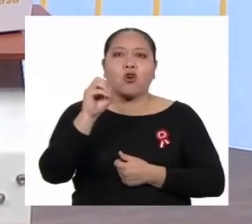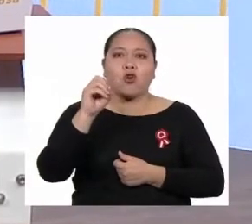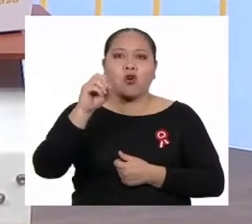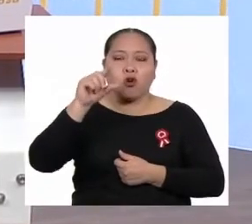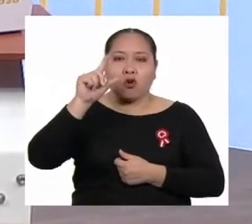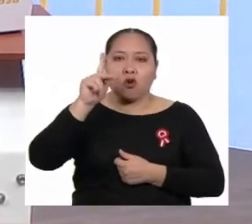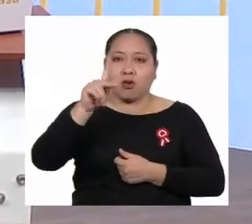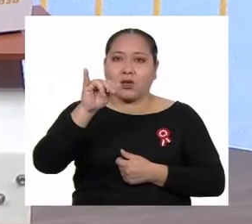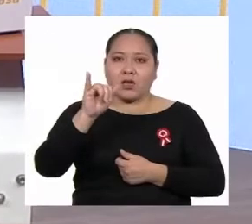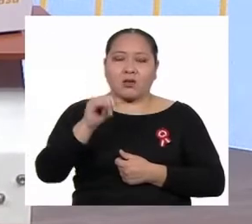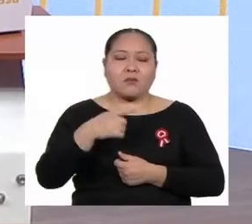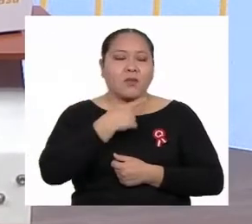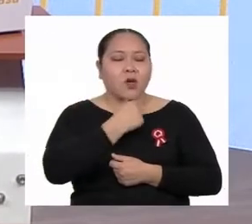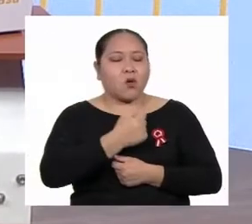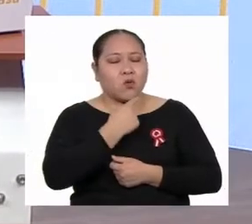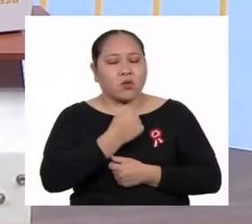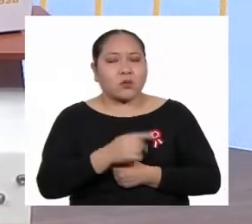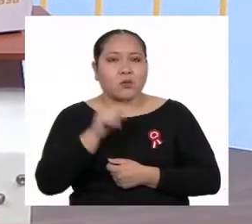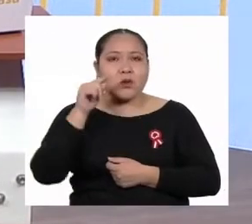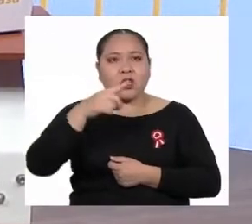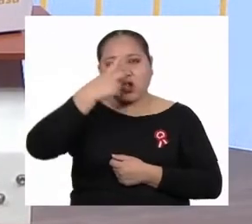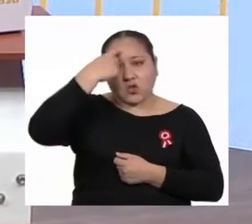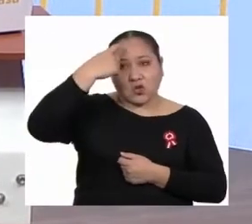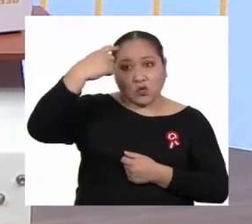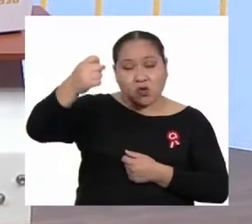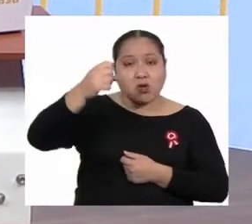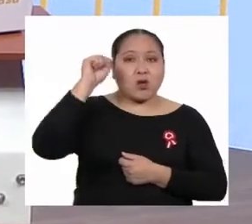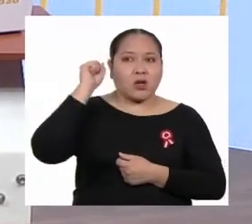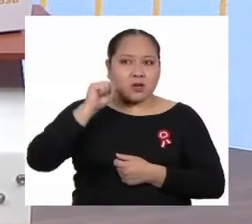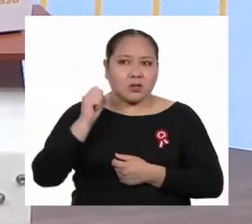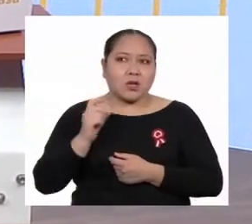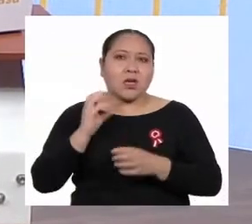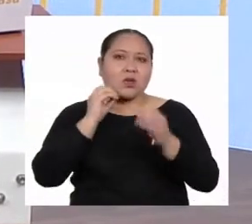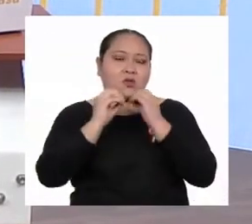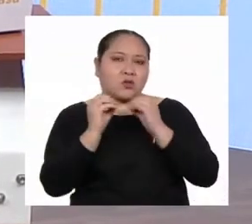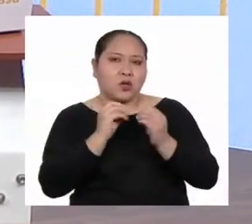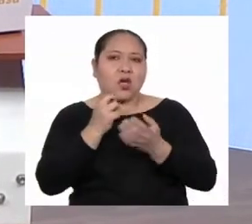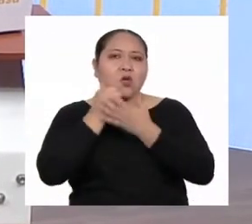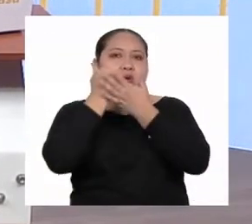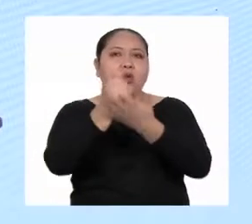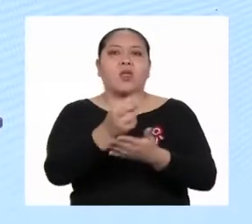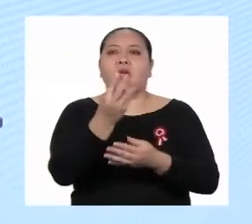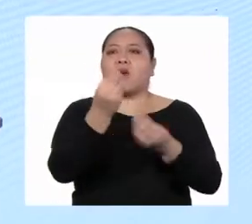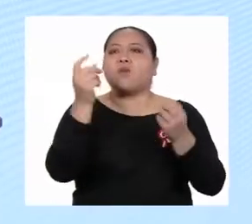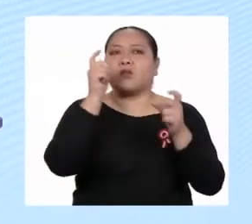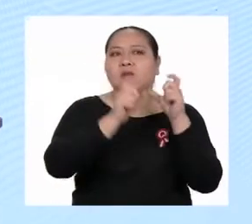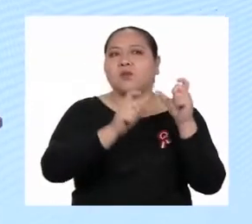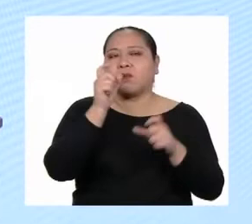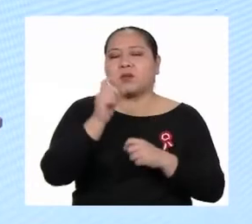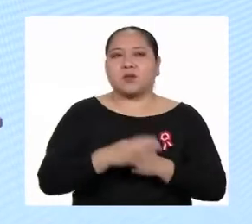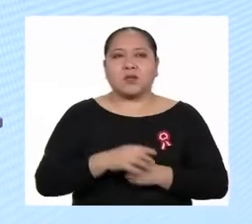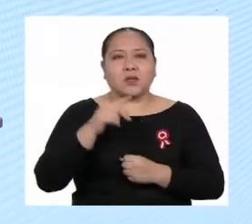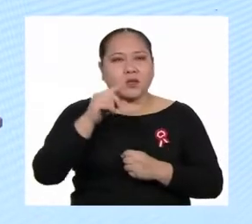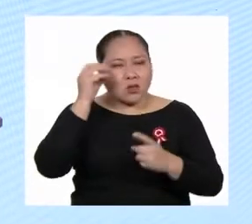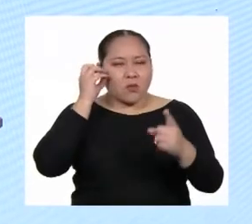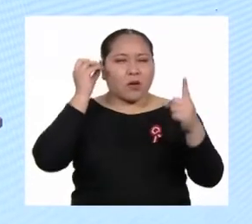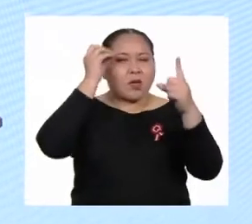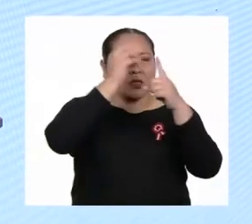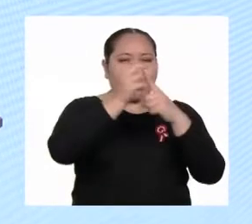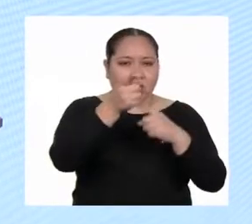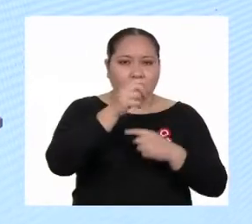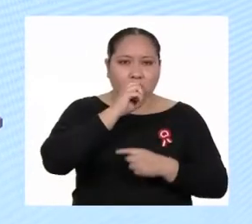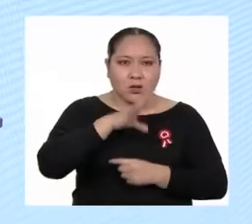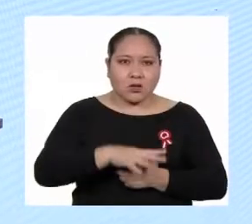que me encanta es que es un sueño que de cumplirse ayudaría a mucha gente. El reto que mencionas